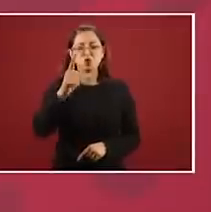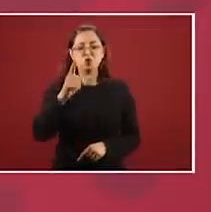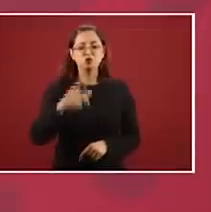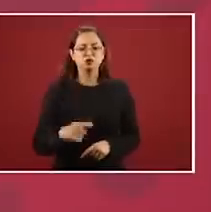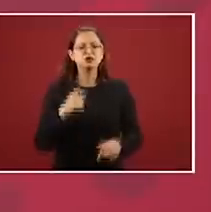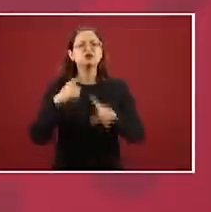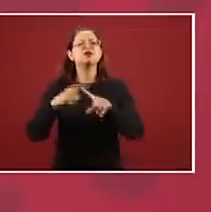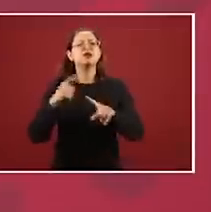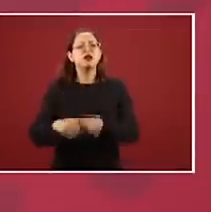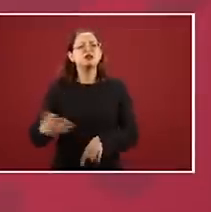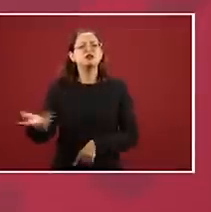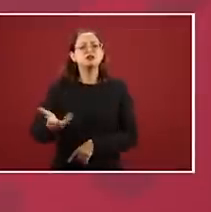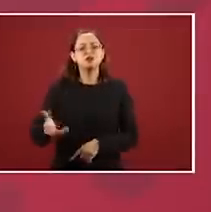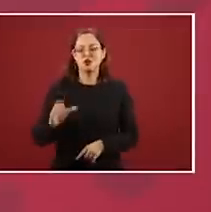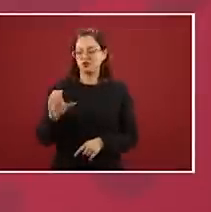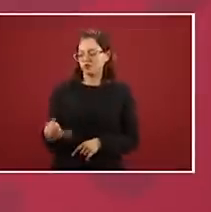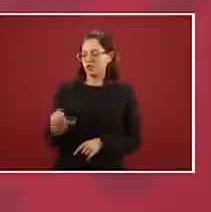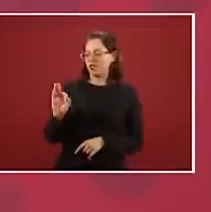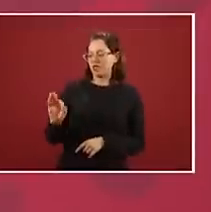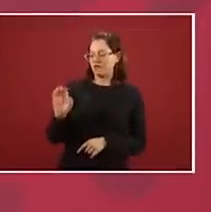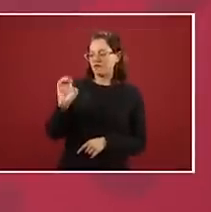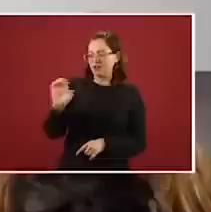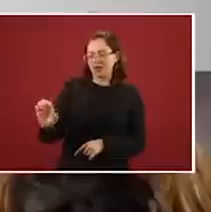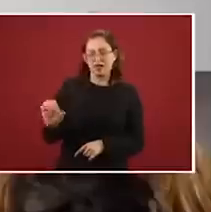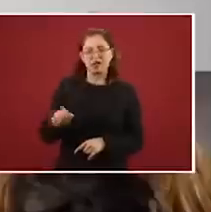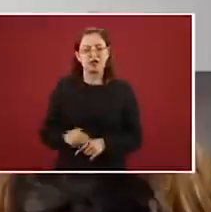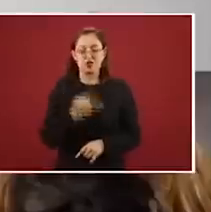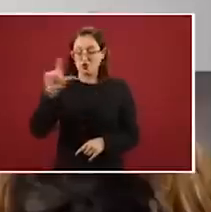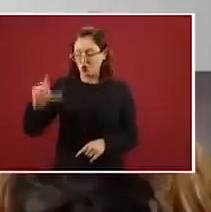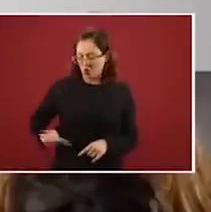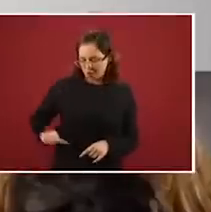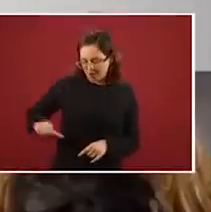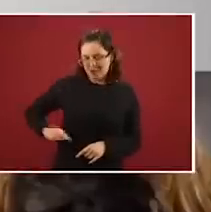por la Comisión Federal de Electricidad, por el Estado.